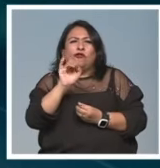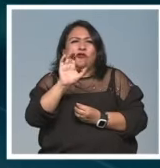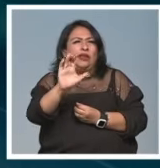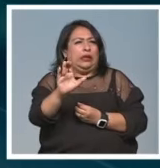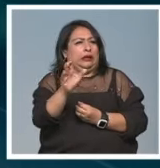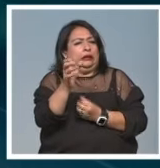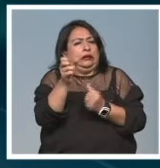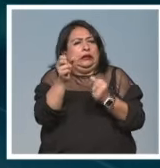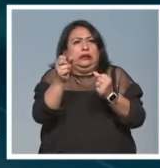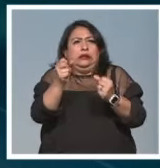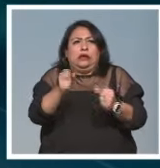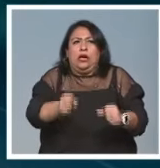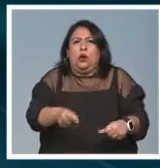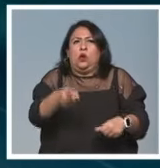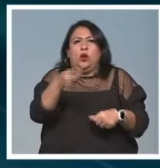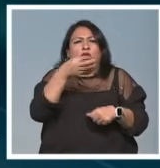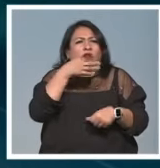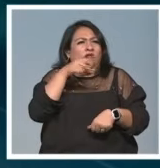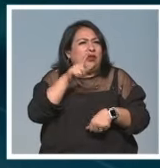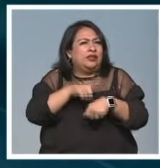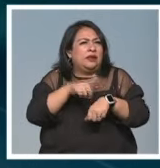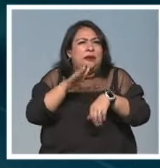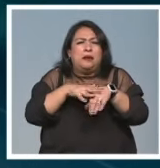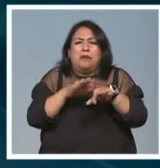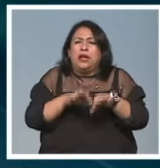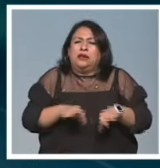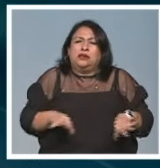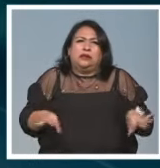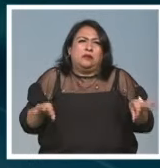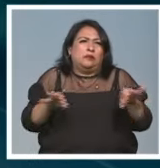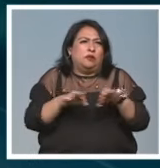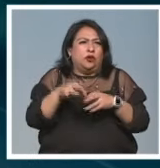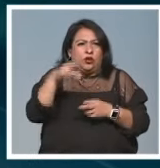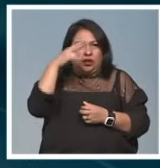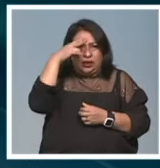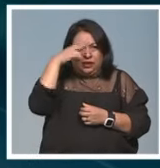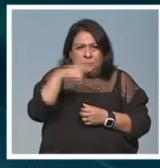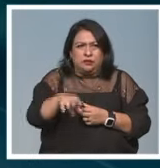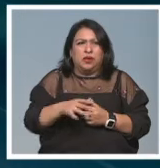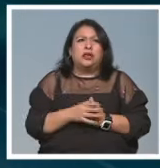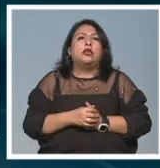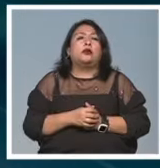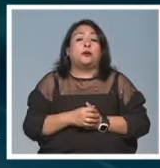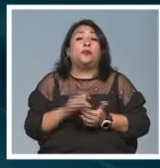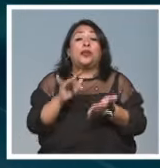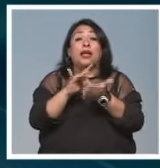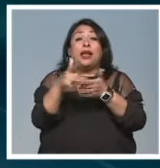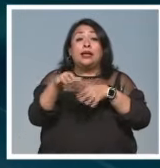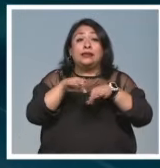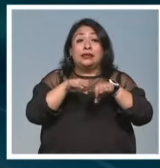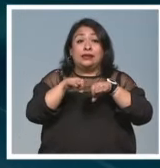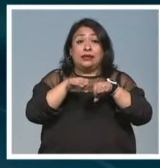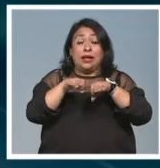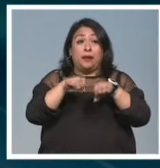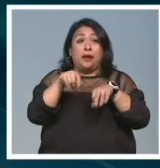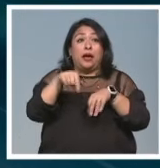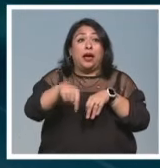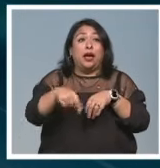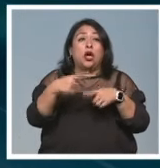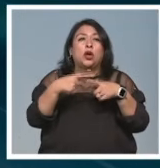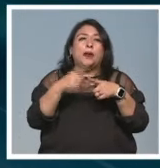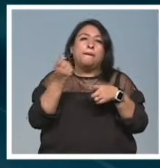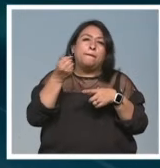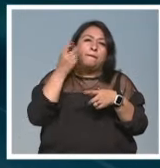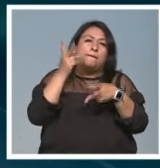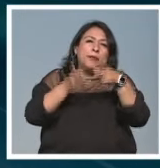es sin duda uno de los festivales más importantes de México. Y gracias a las labores que se hicieron, las